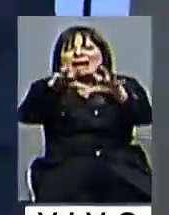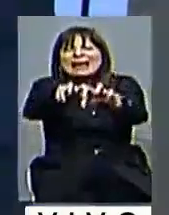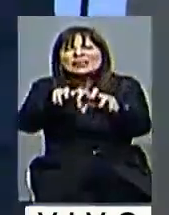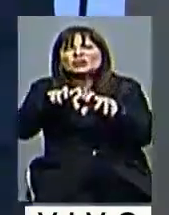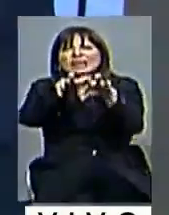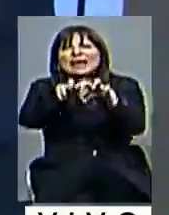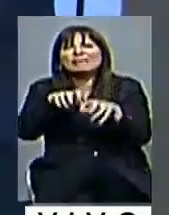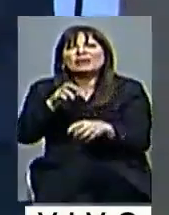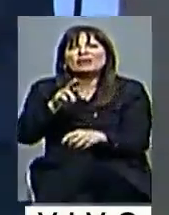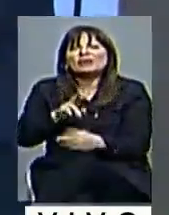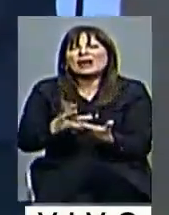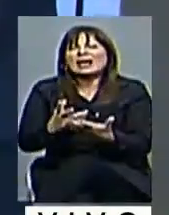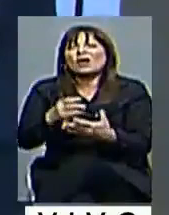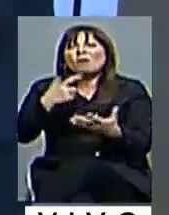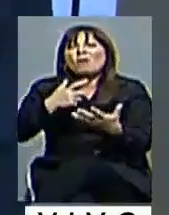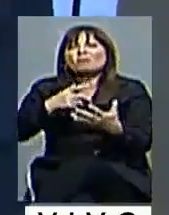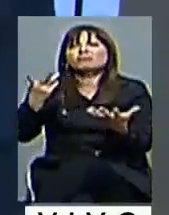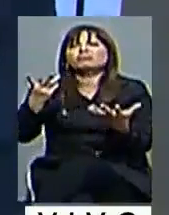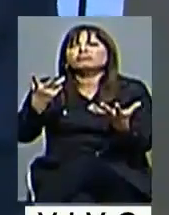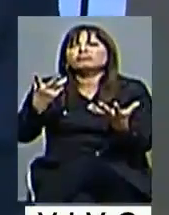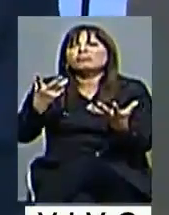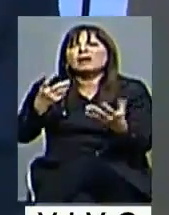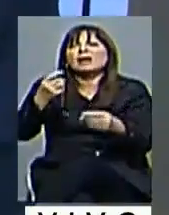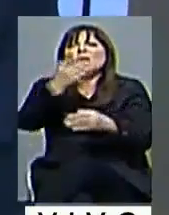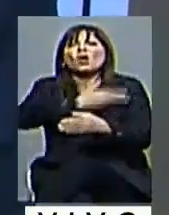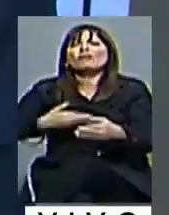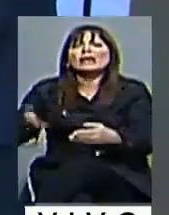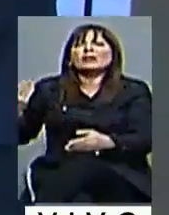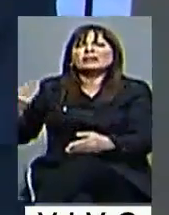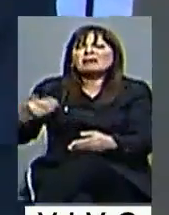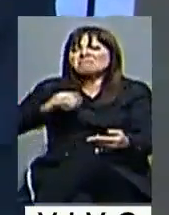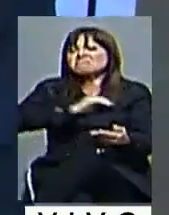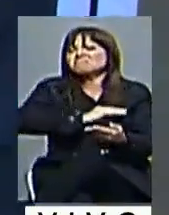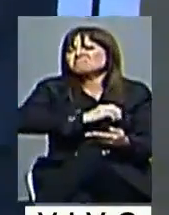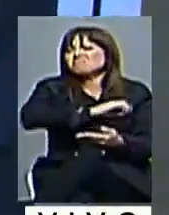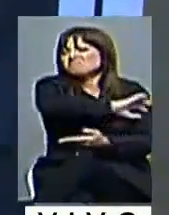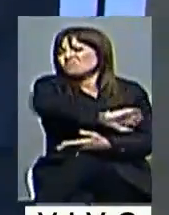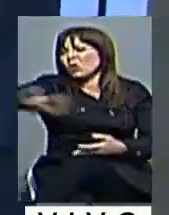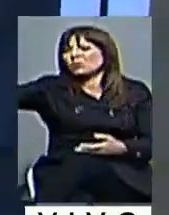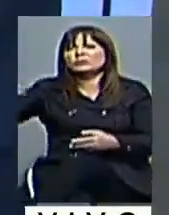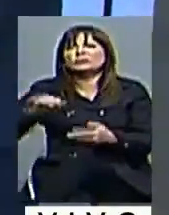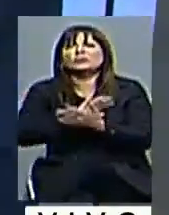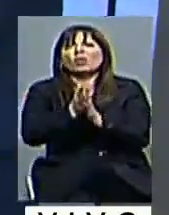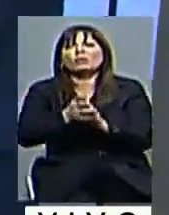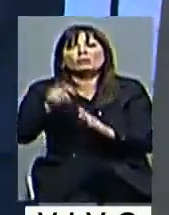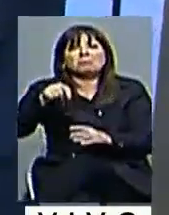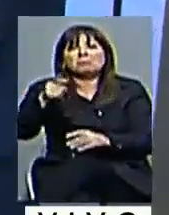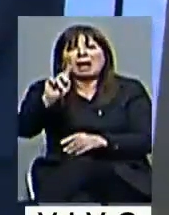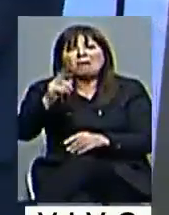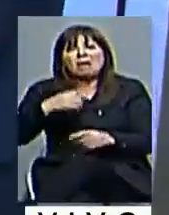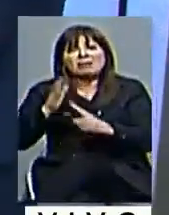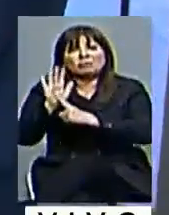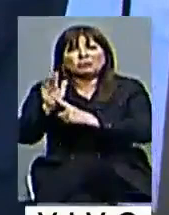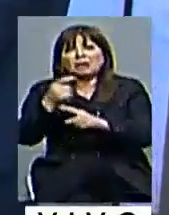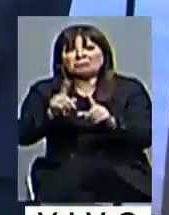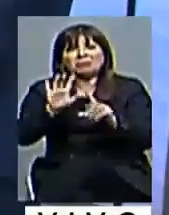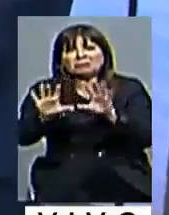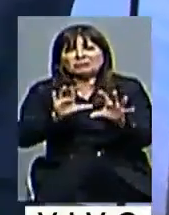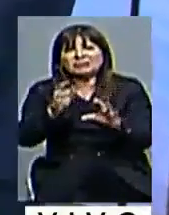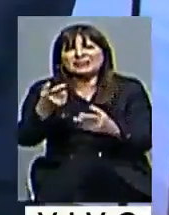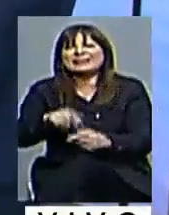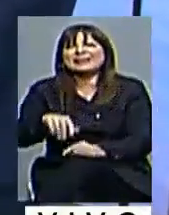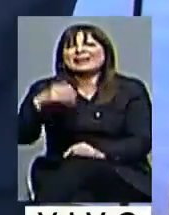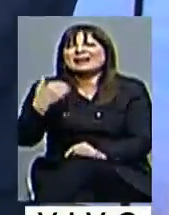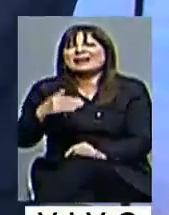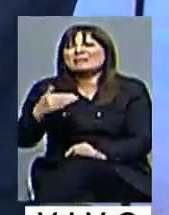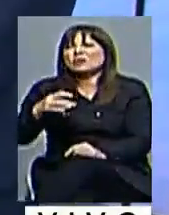Es casi una señal de subordinación. Marca continuidad, pero sin duda marca no ruptura. Exacto. Saber en qué están es para no romper. De ahí podré ver si de alguna manera puedo continuar en lo que se está